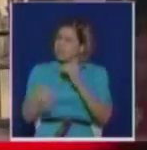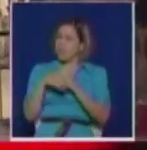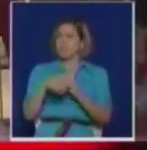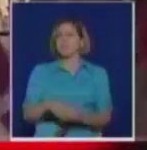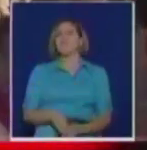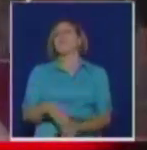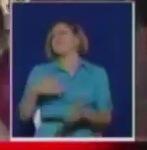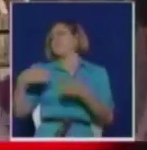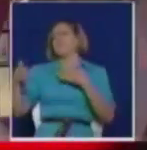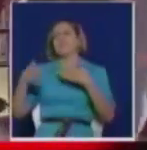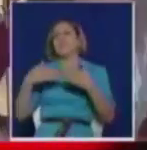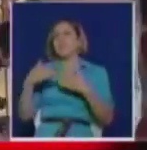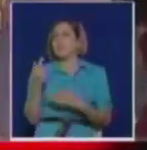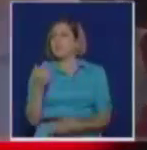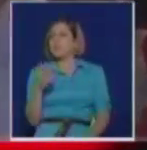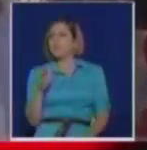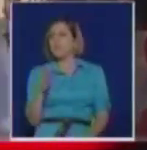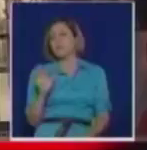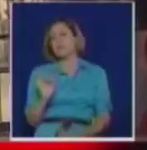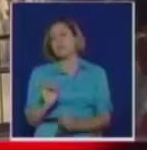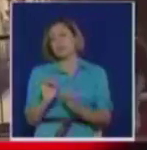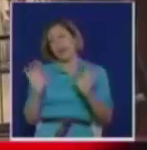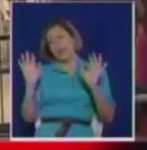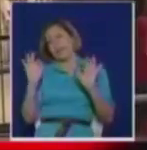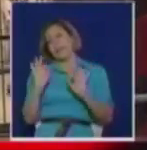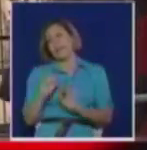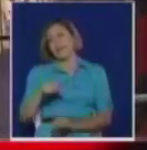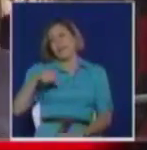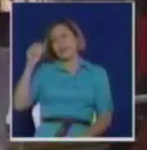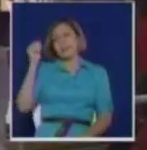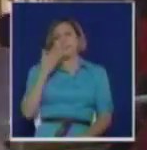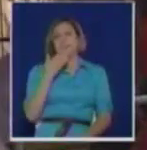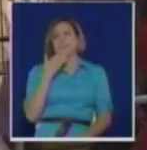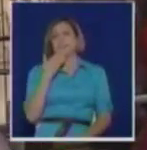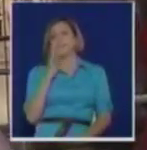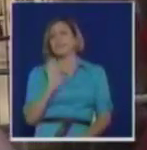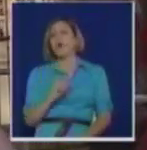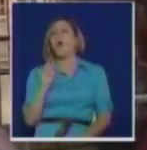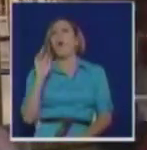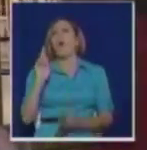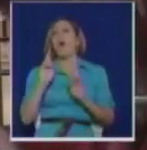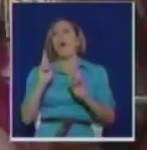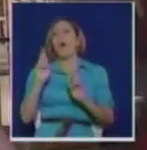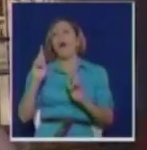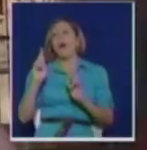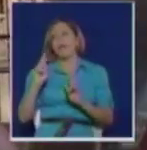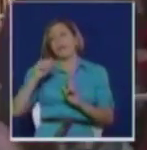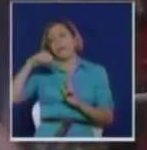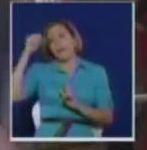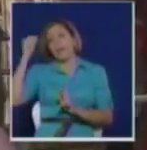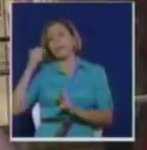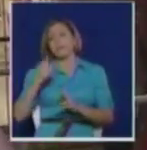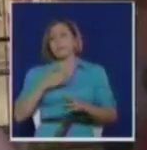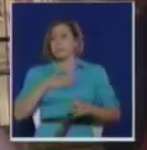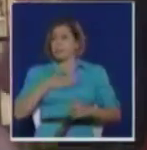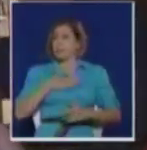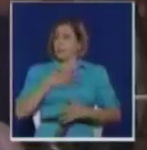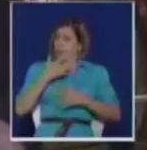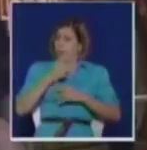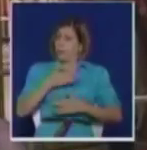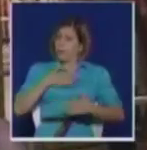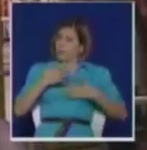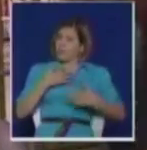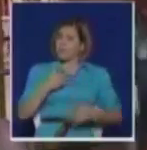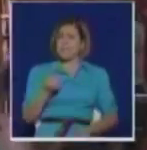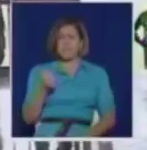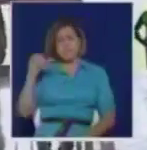Partido flojo del América, afortunadamente ganamos, que era lo importante. Y ojalá que el triunfo sirva para que el equipo se gane confianza y empiece a jugar mejor